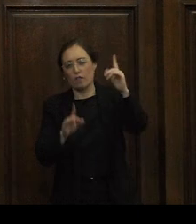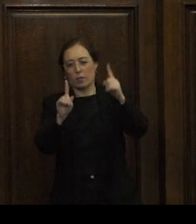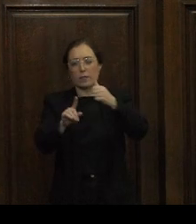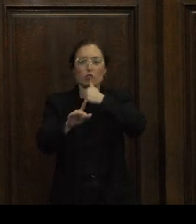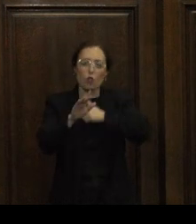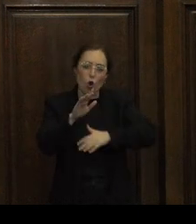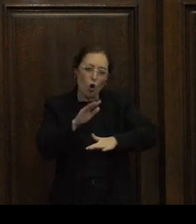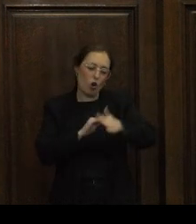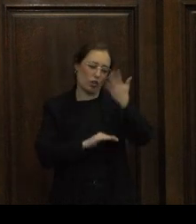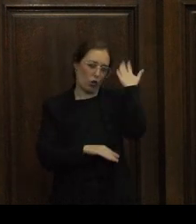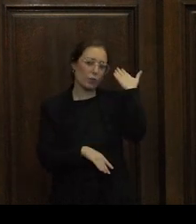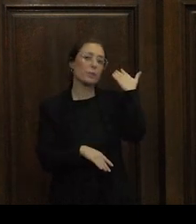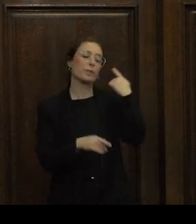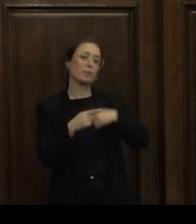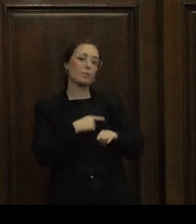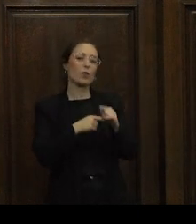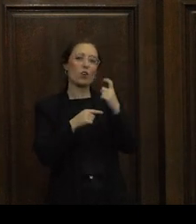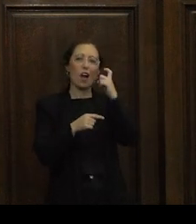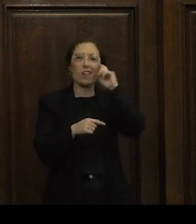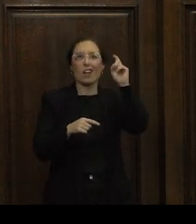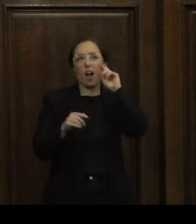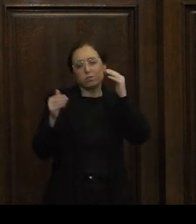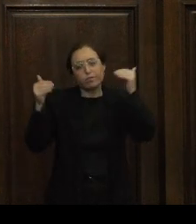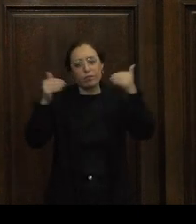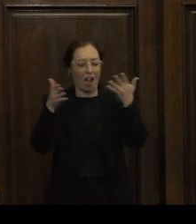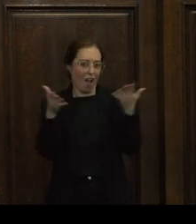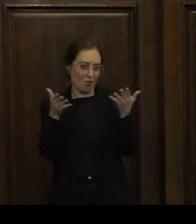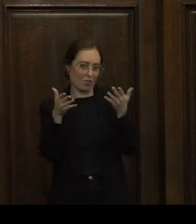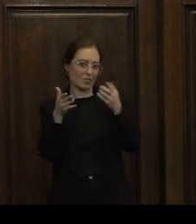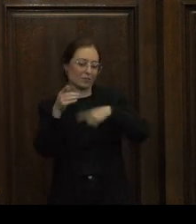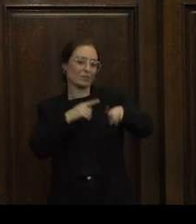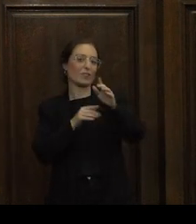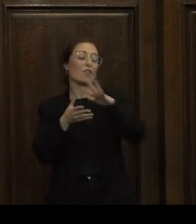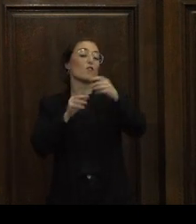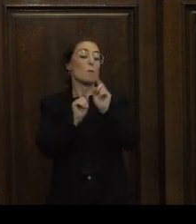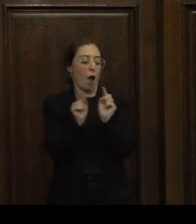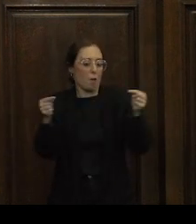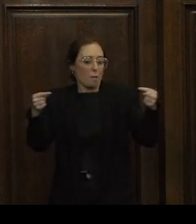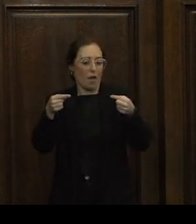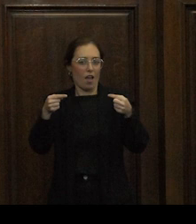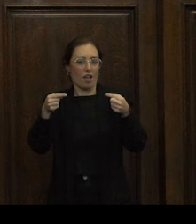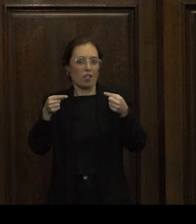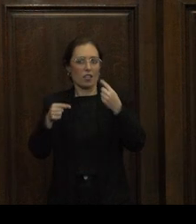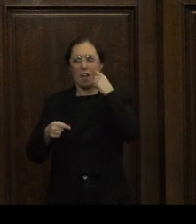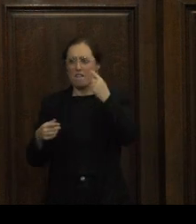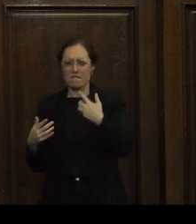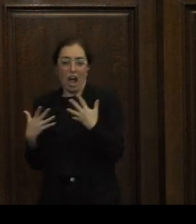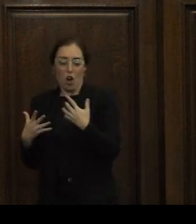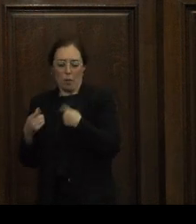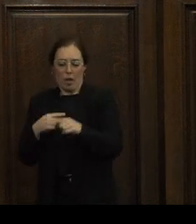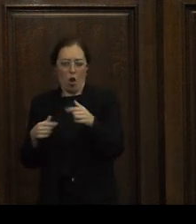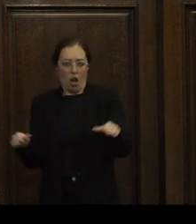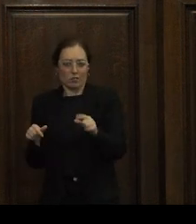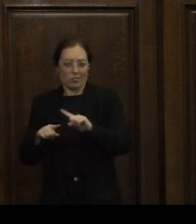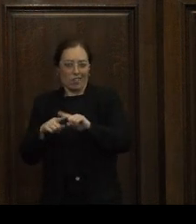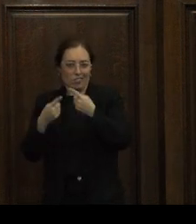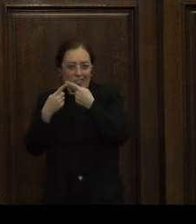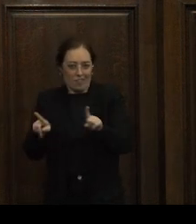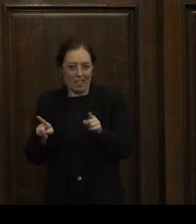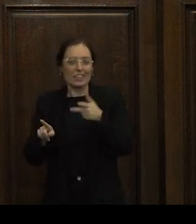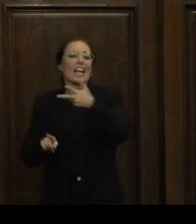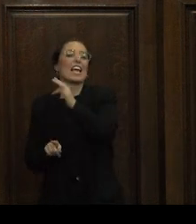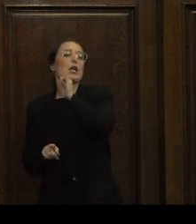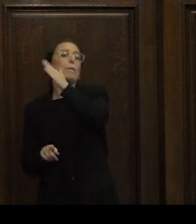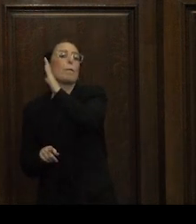histórico, pero manteniéndonos en el terreno coloquial, en oposición a la hipocresía, que muchas veces se los usa como sinónimos, pero acá los